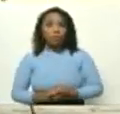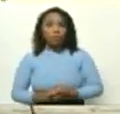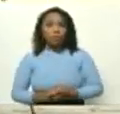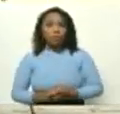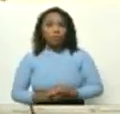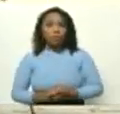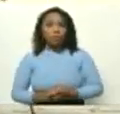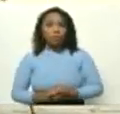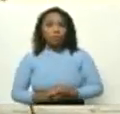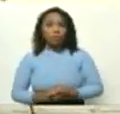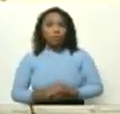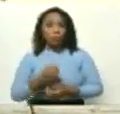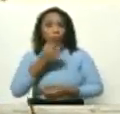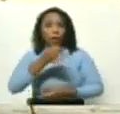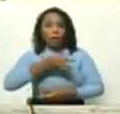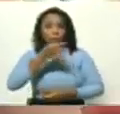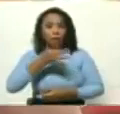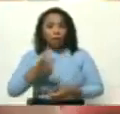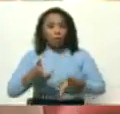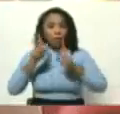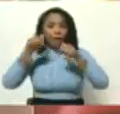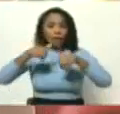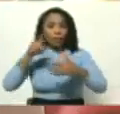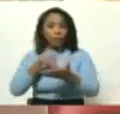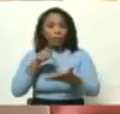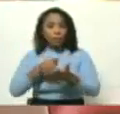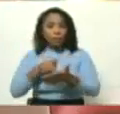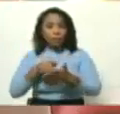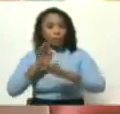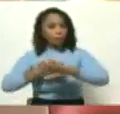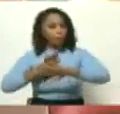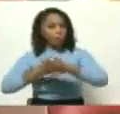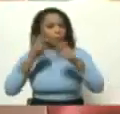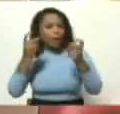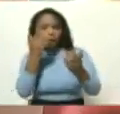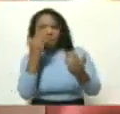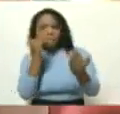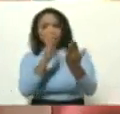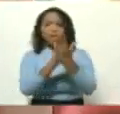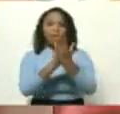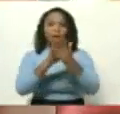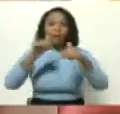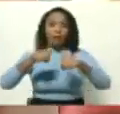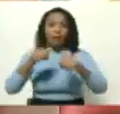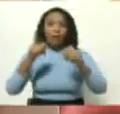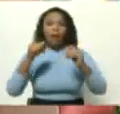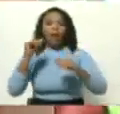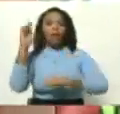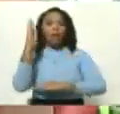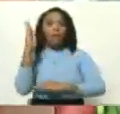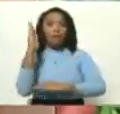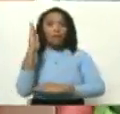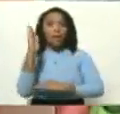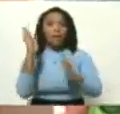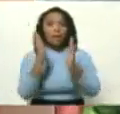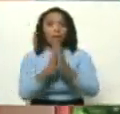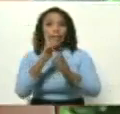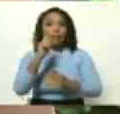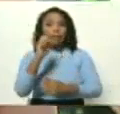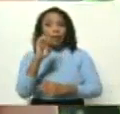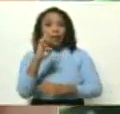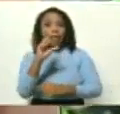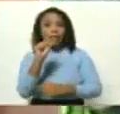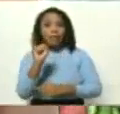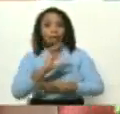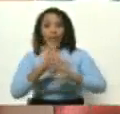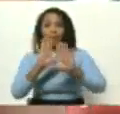Buenas tardes a las autoridades presentes. A propósito de que estamos frente a la iglesia de Santa Teresa, ustedes ya han